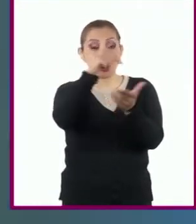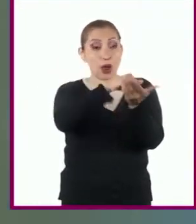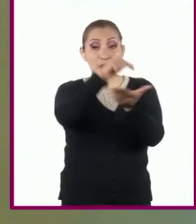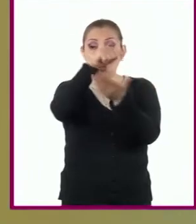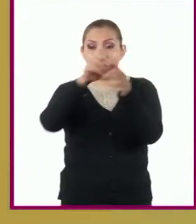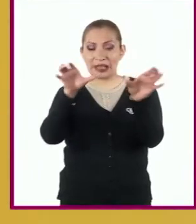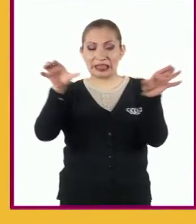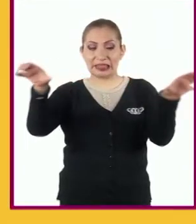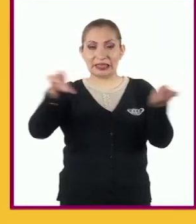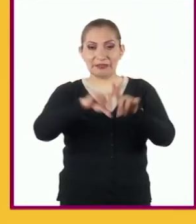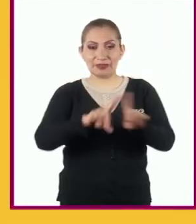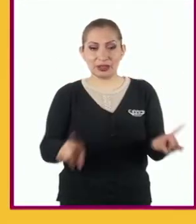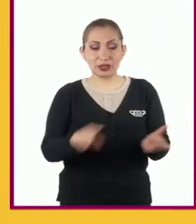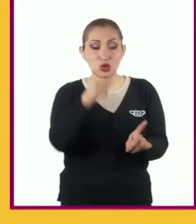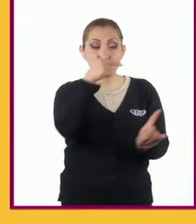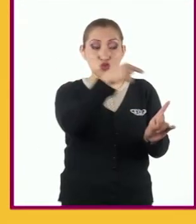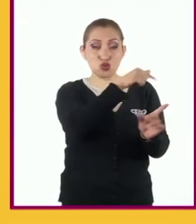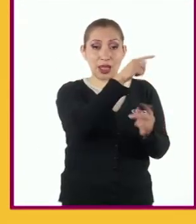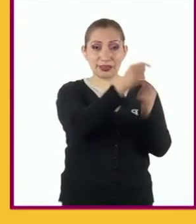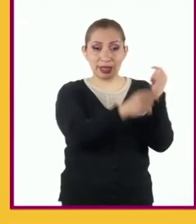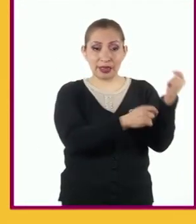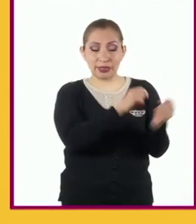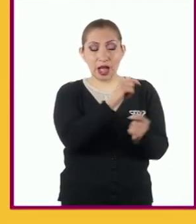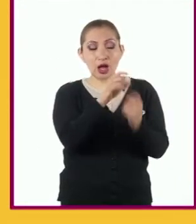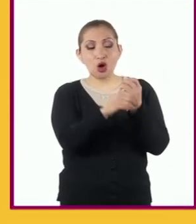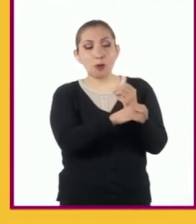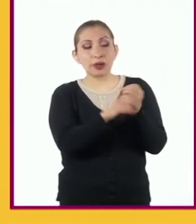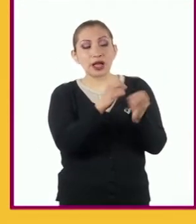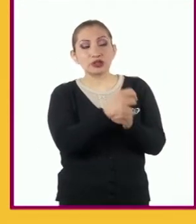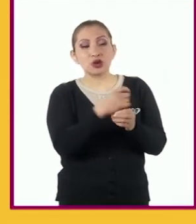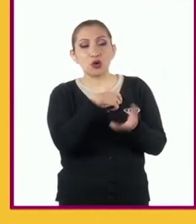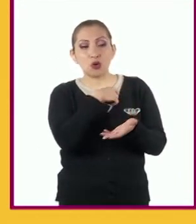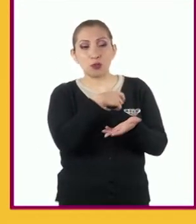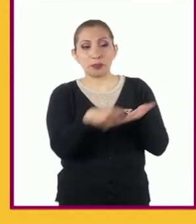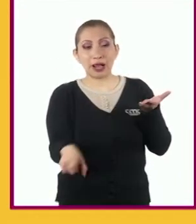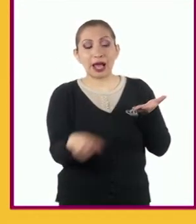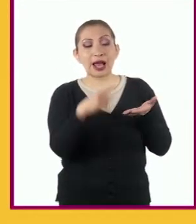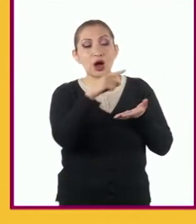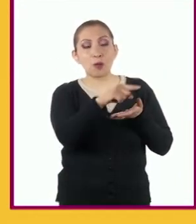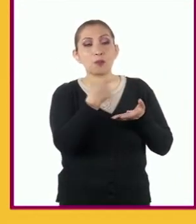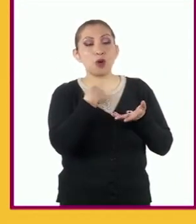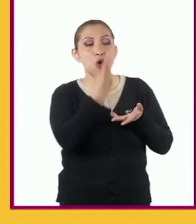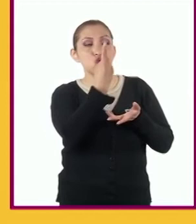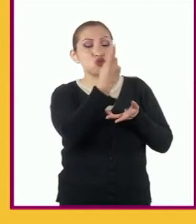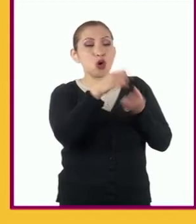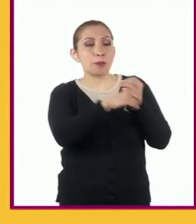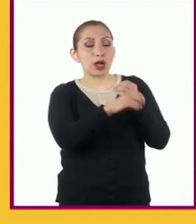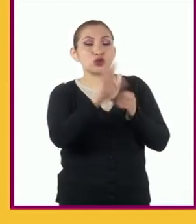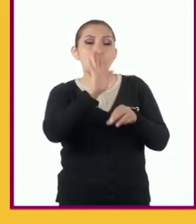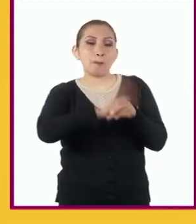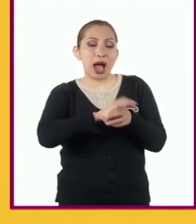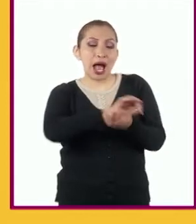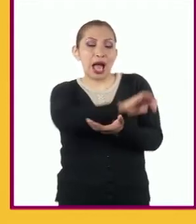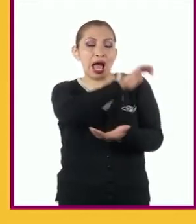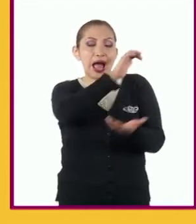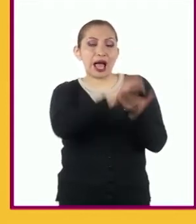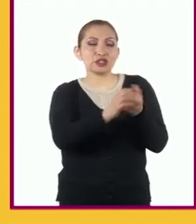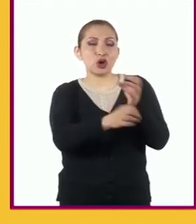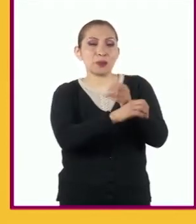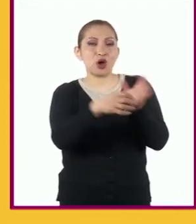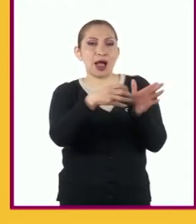locales. En uno de ellos, los artículos se pueden adquirir tanto en menudeo como en mayoreo.